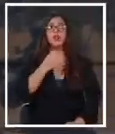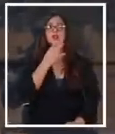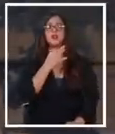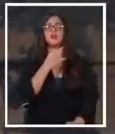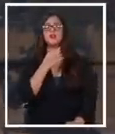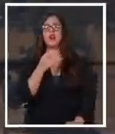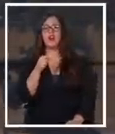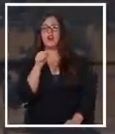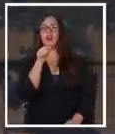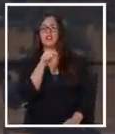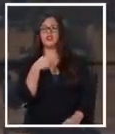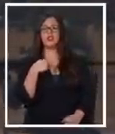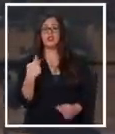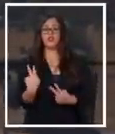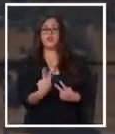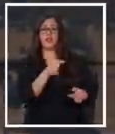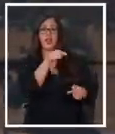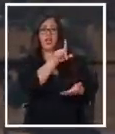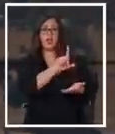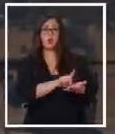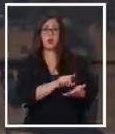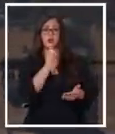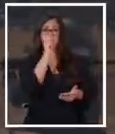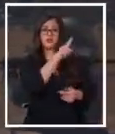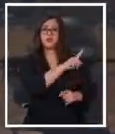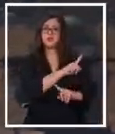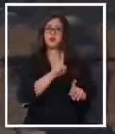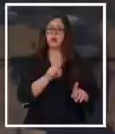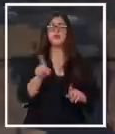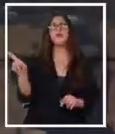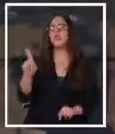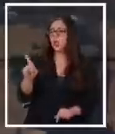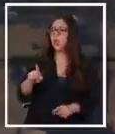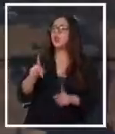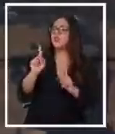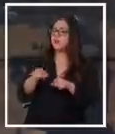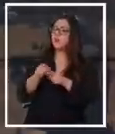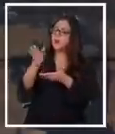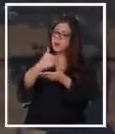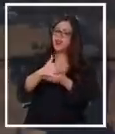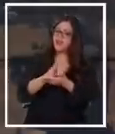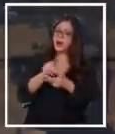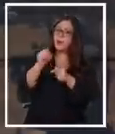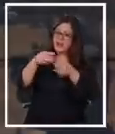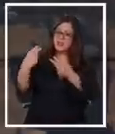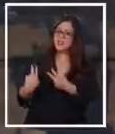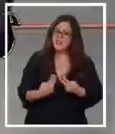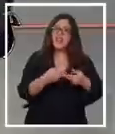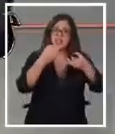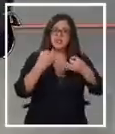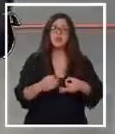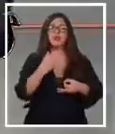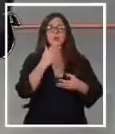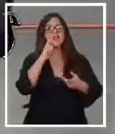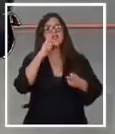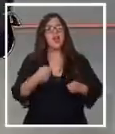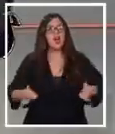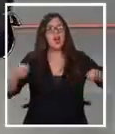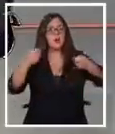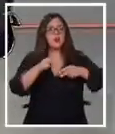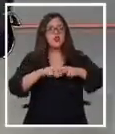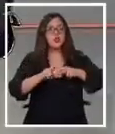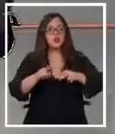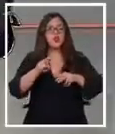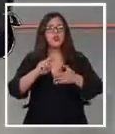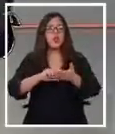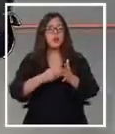este lugar no voy porque es muy complicado tengo que estar ahí tenemos que generar las condiciones para que ese viaje por cierto sea seguro y que sea una puerta a la solución del conflicto